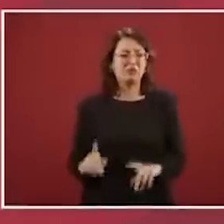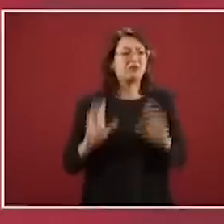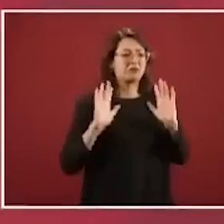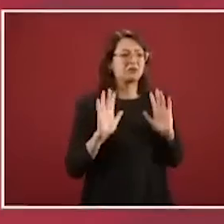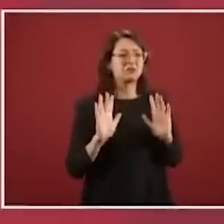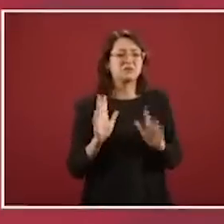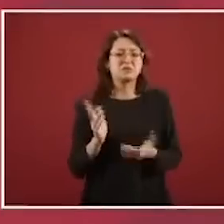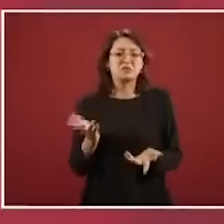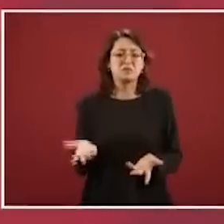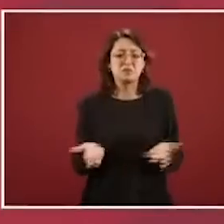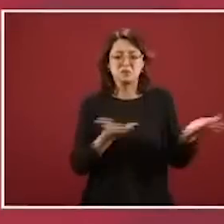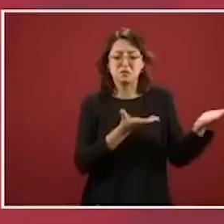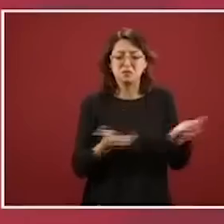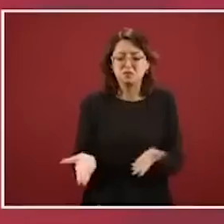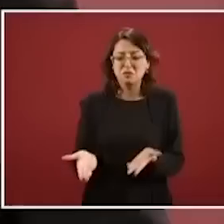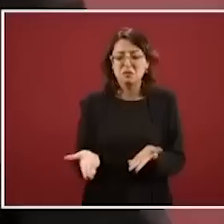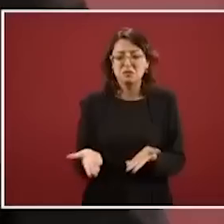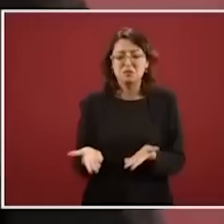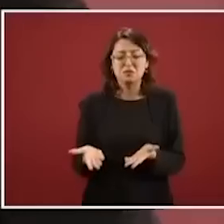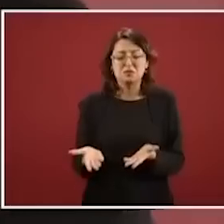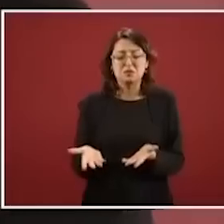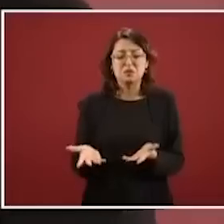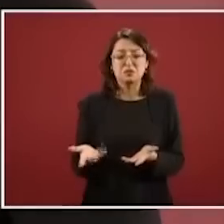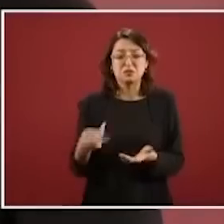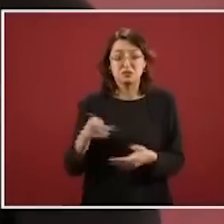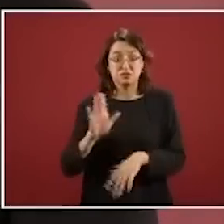de las que pudiera tener un agregado, pero finalmente lo autoriza México.